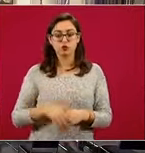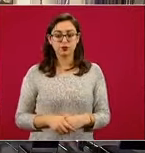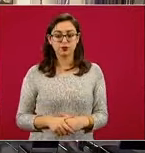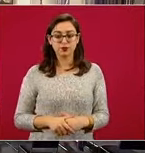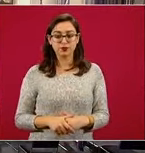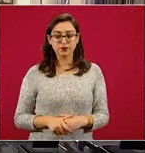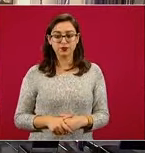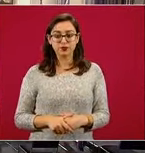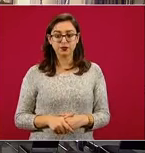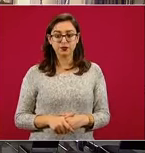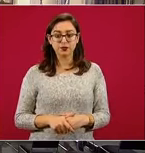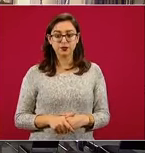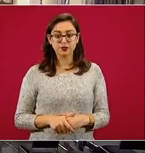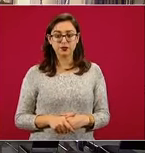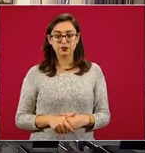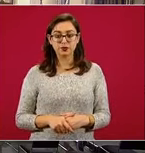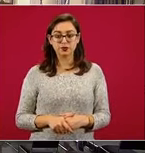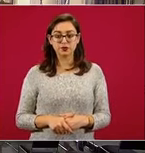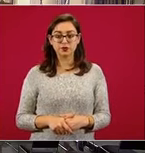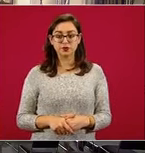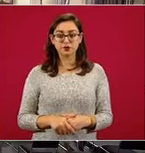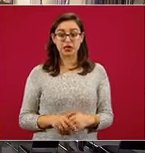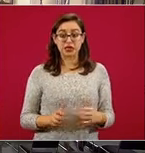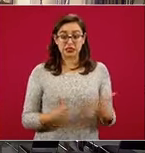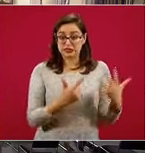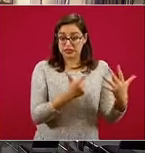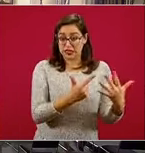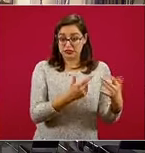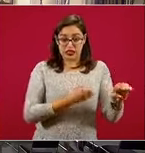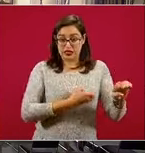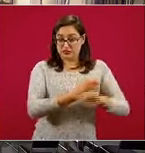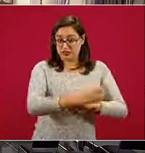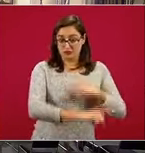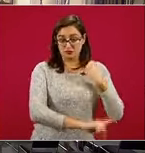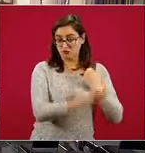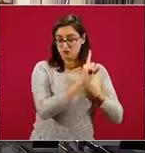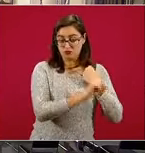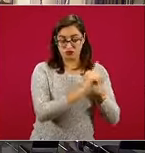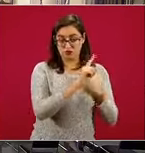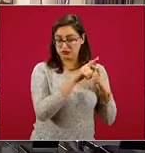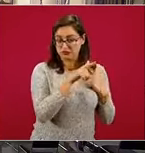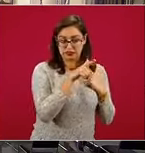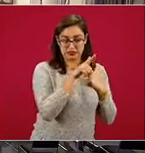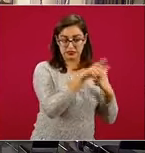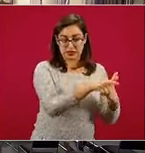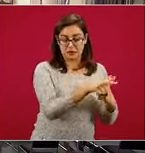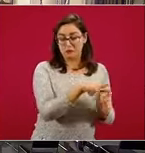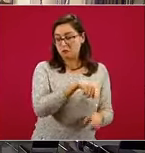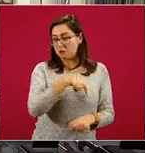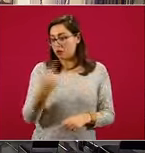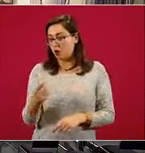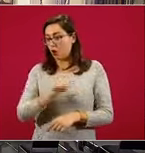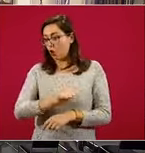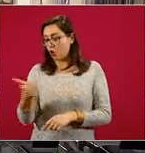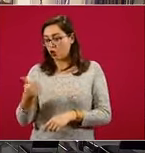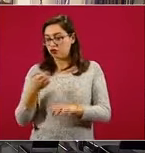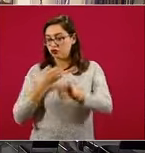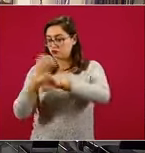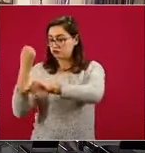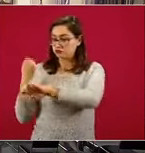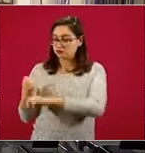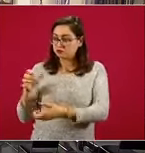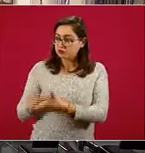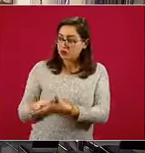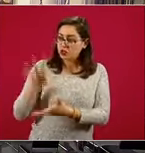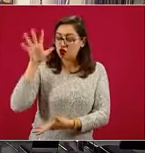COVID-19. Fuera de estas 7 entidades, es decir, todas las demás, la gran mayoría de los estados tienen más del 50%